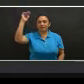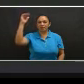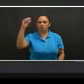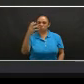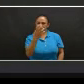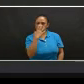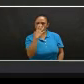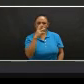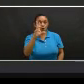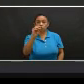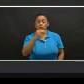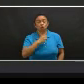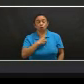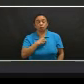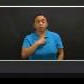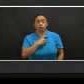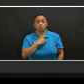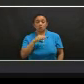padre.